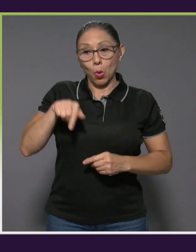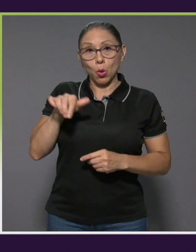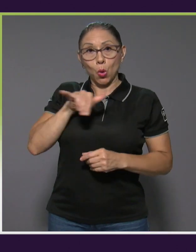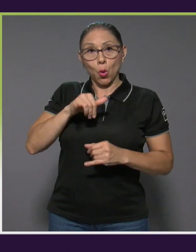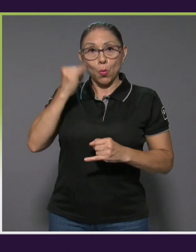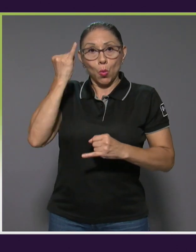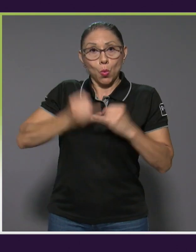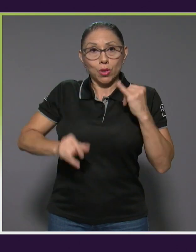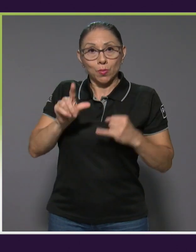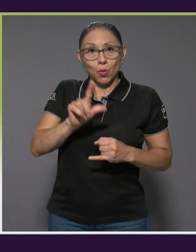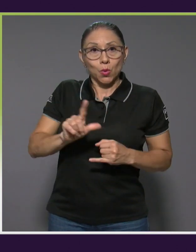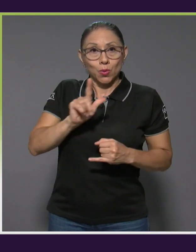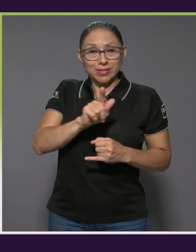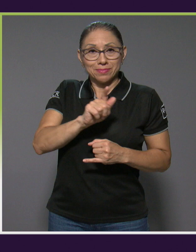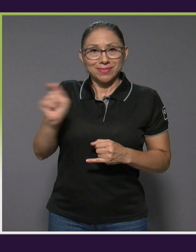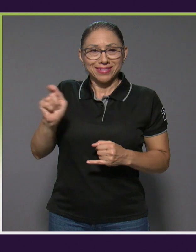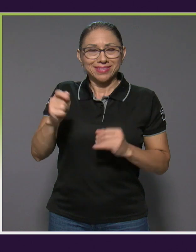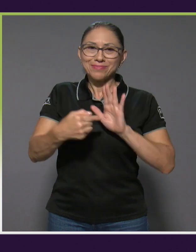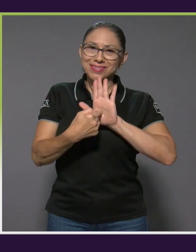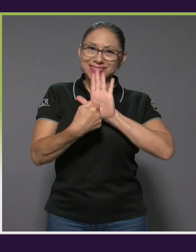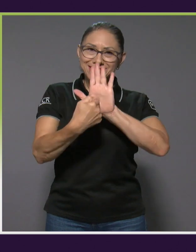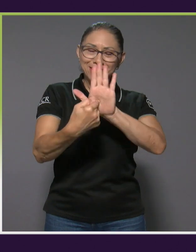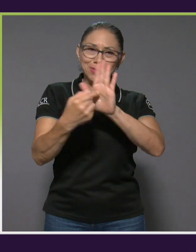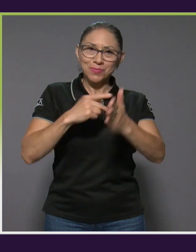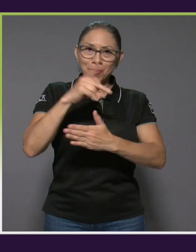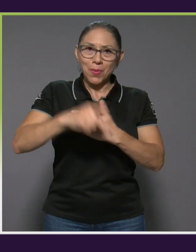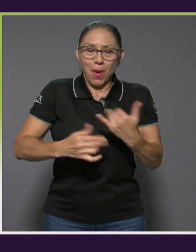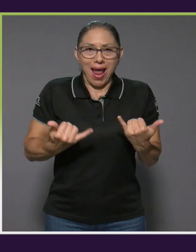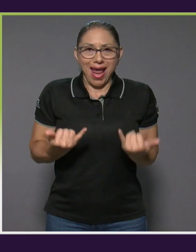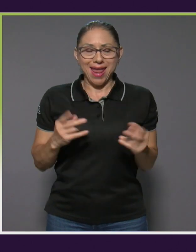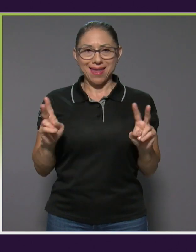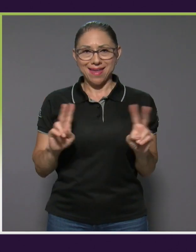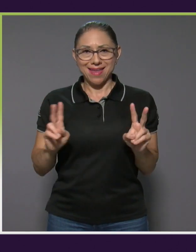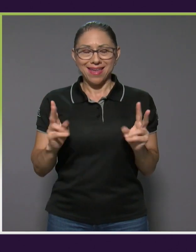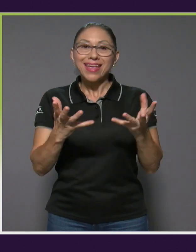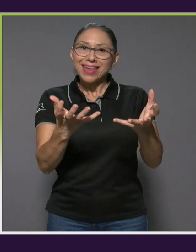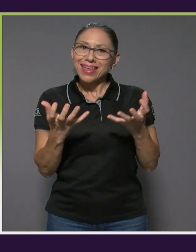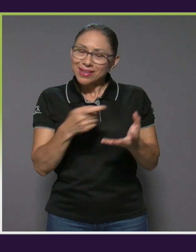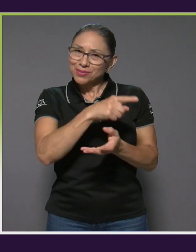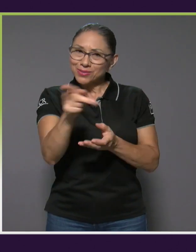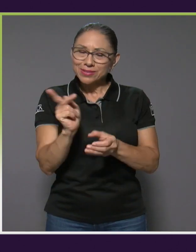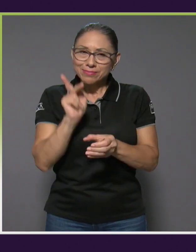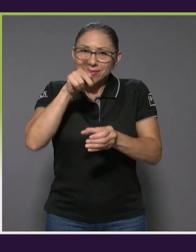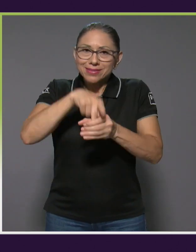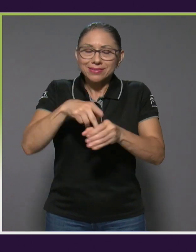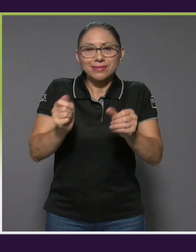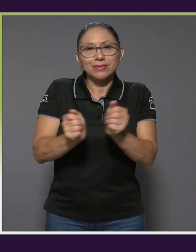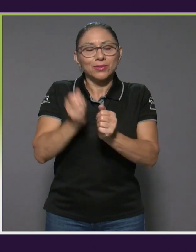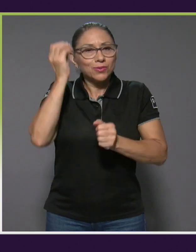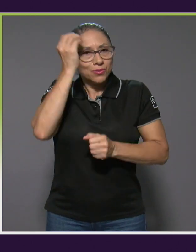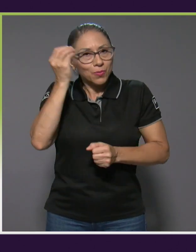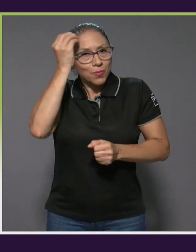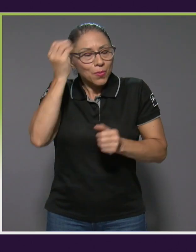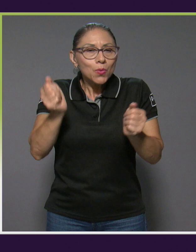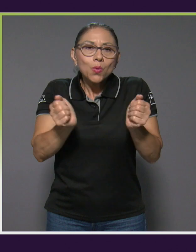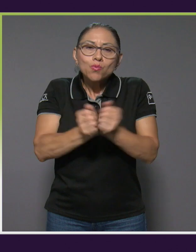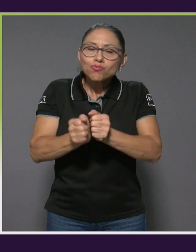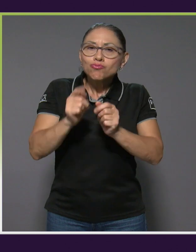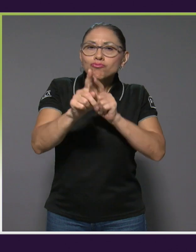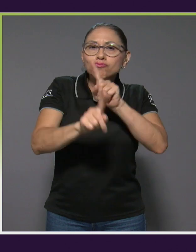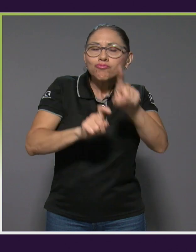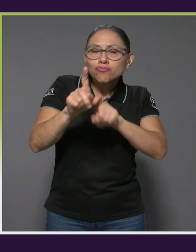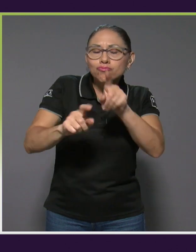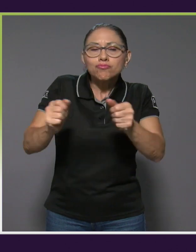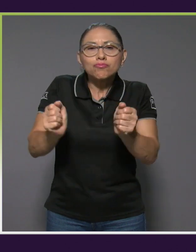lunes del mes, le presentamos nuestra edición en vivo en la que queremos que usted participe con sus opiniones, con sus consultas